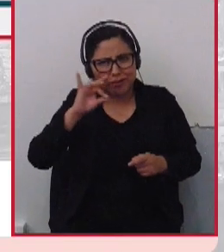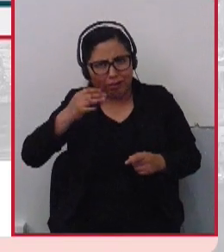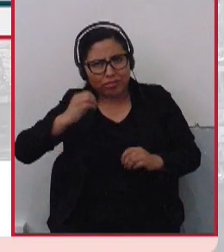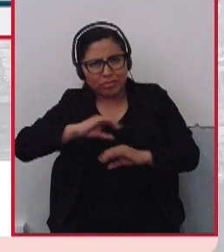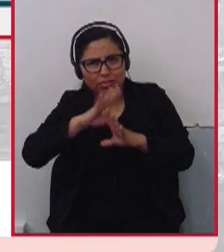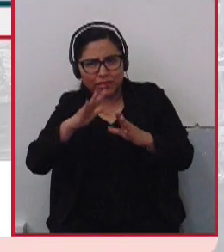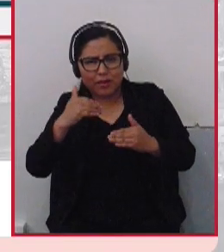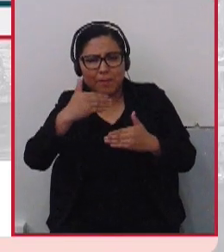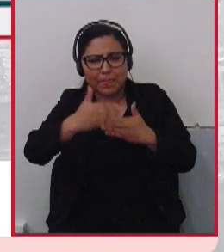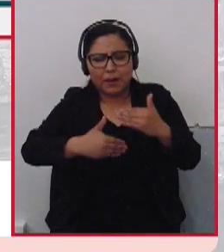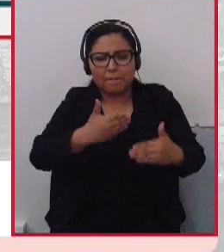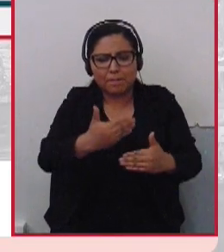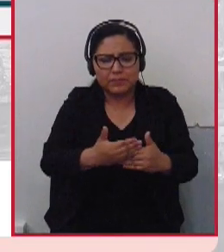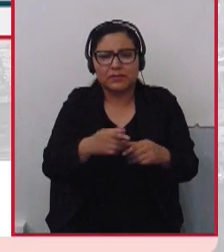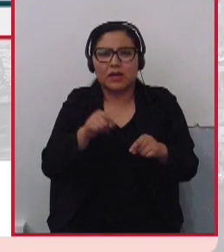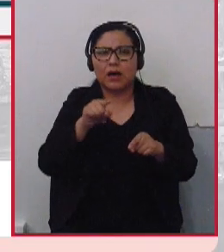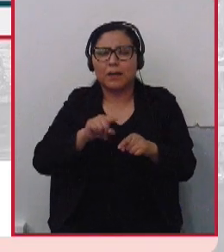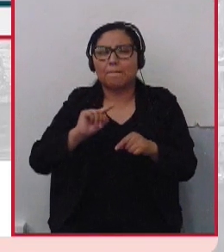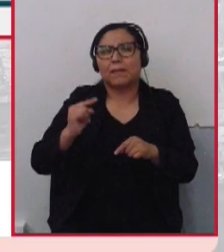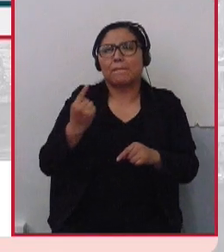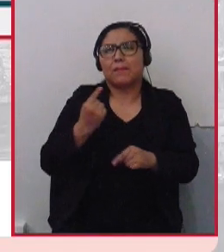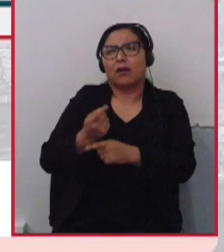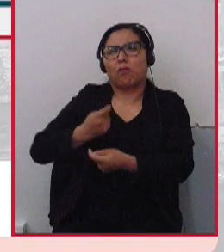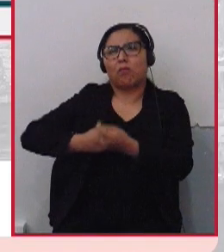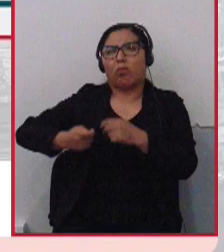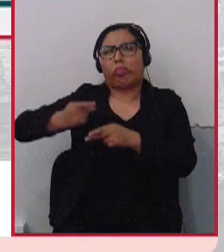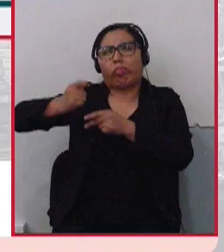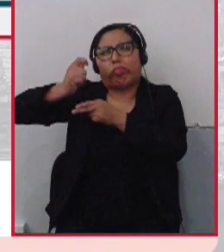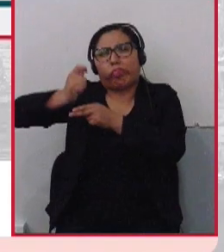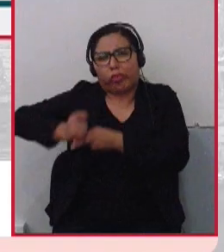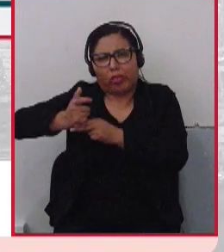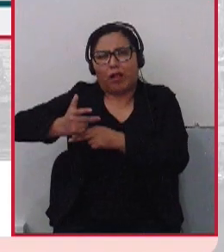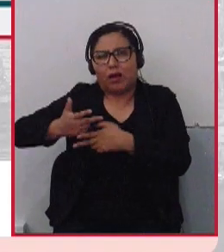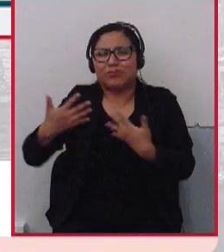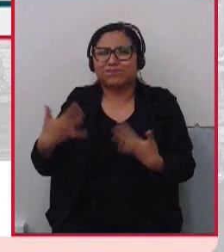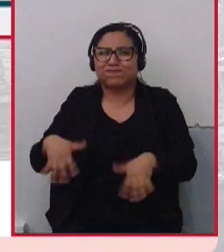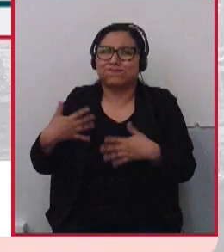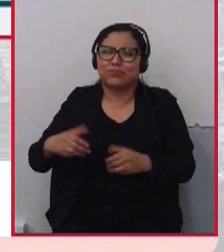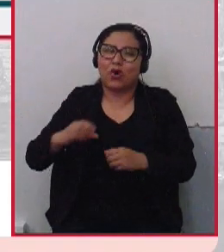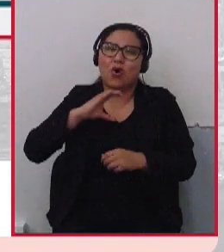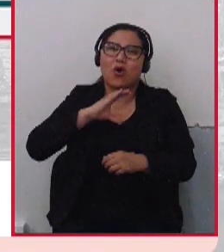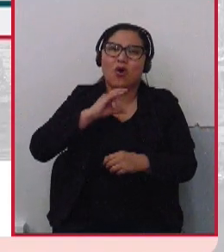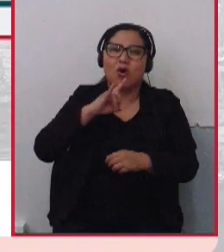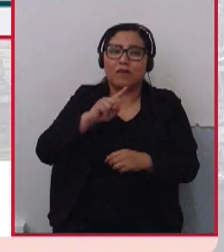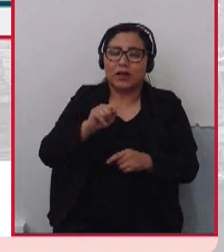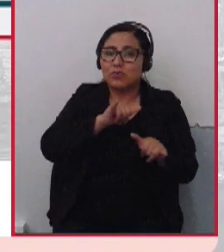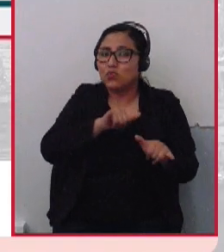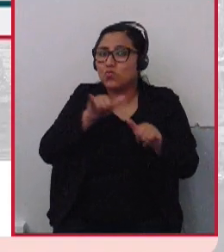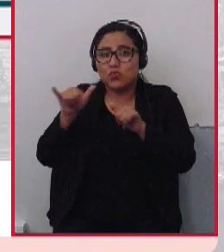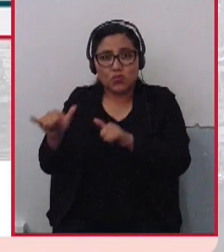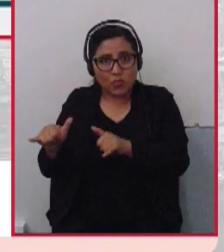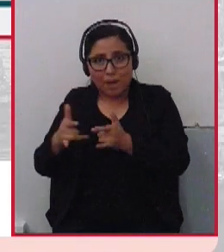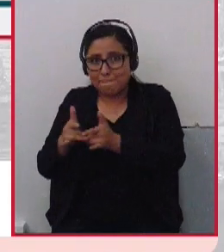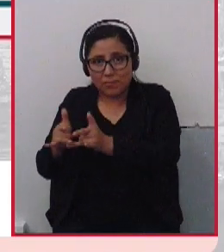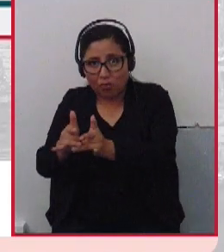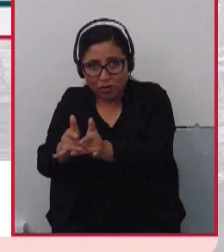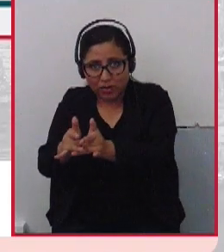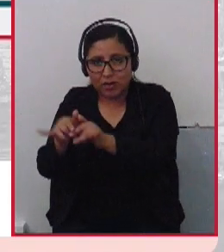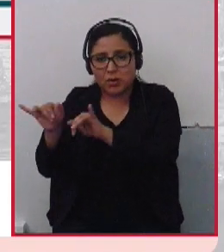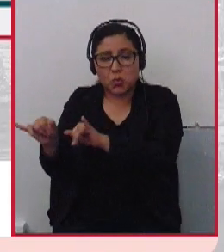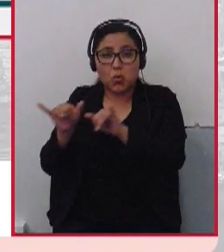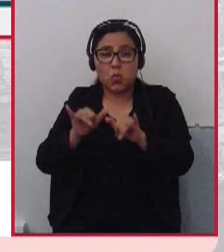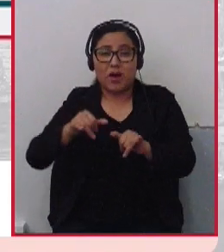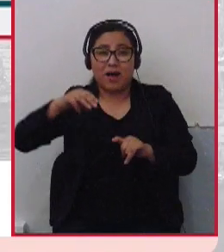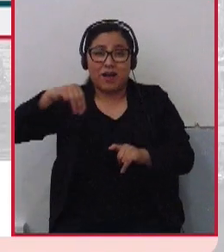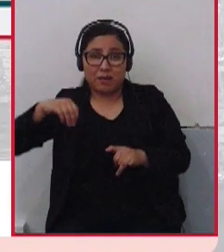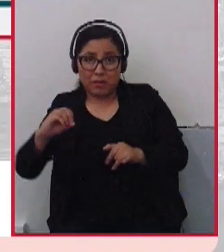del first ore, con grado comercial y el tonelaje nominal de placa de la planta de cobre. La misma metodología para la planta de